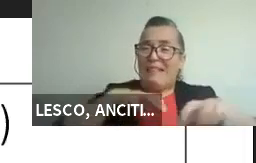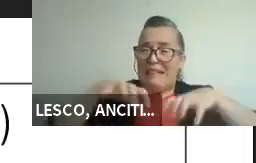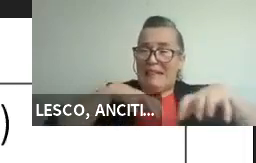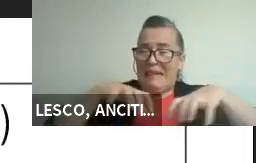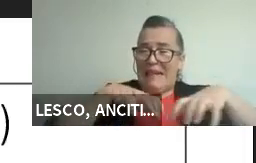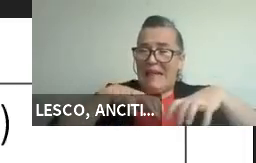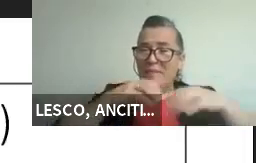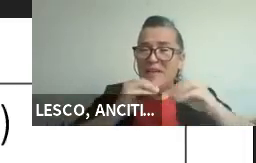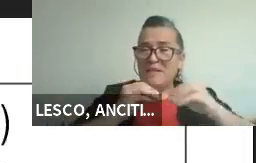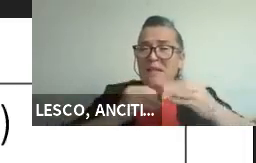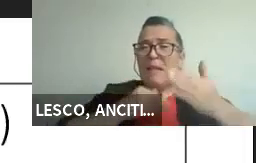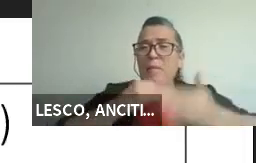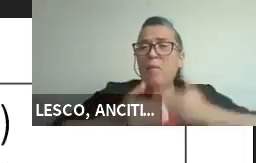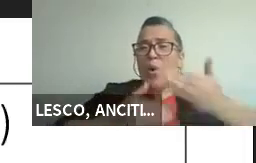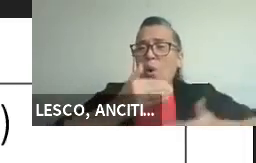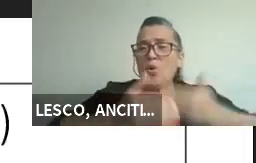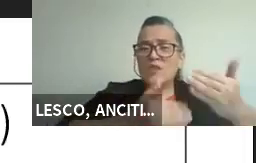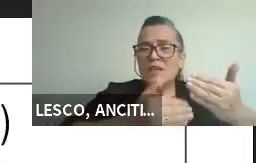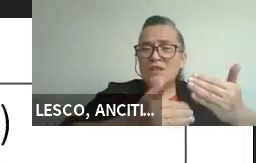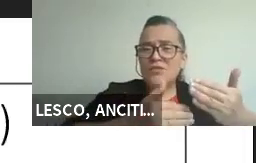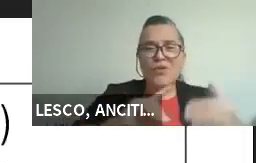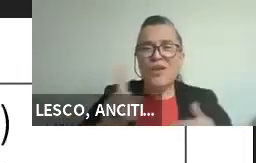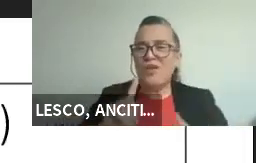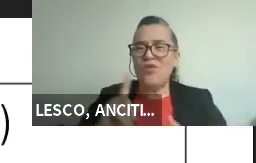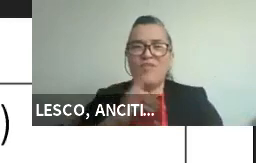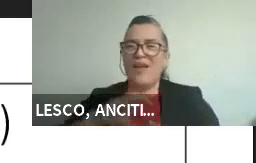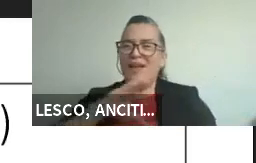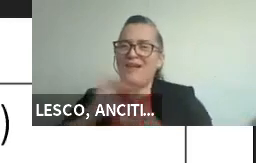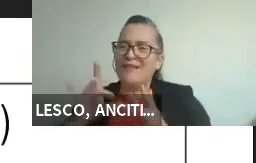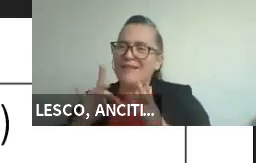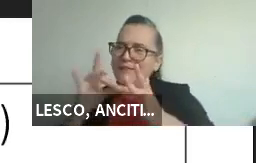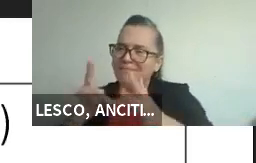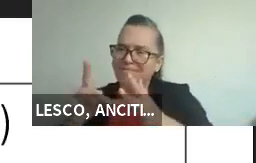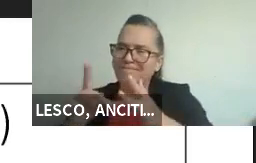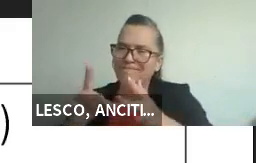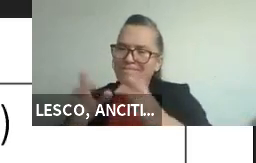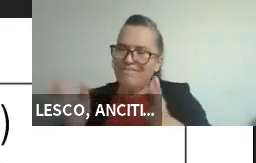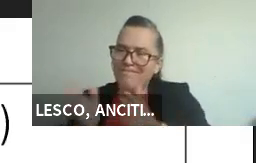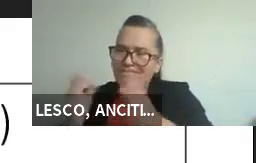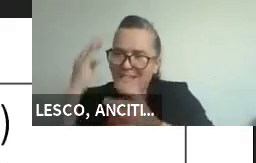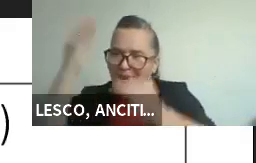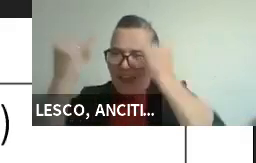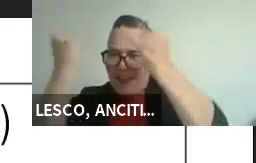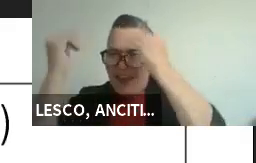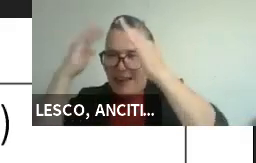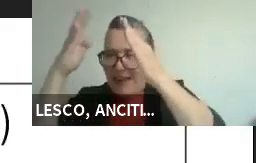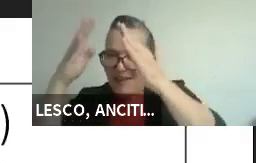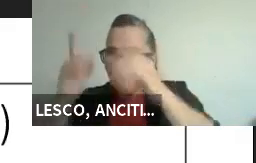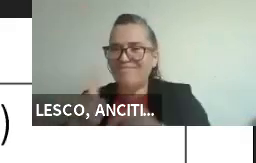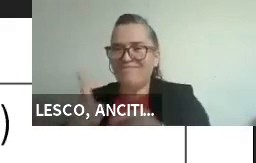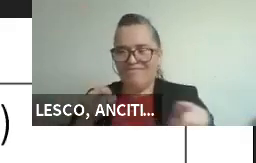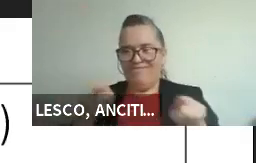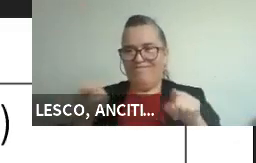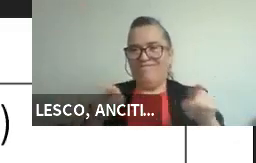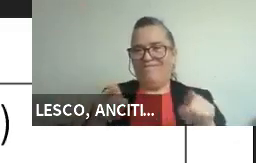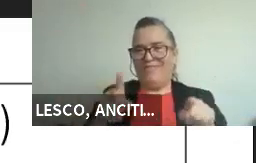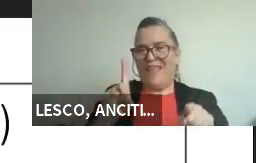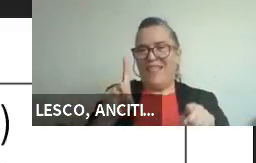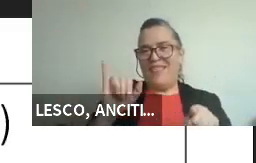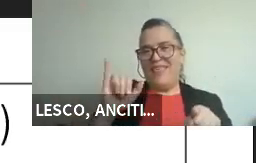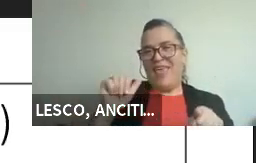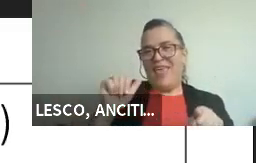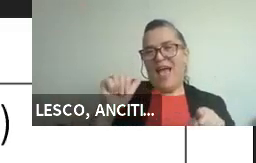procedimental que más de carácter esencial creativo es decir aquí tenemos una dialéctica una